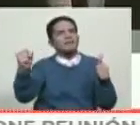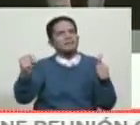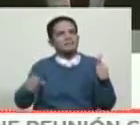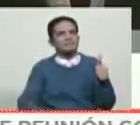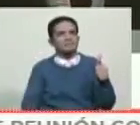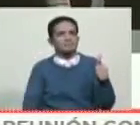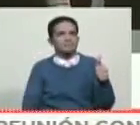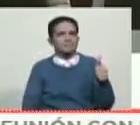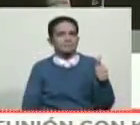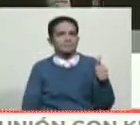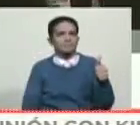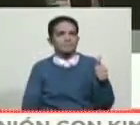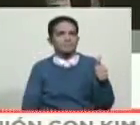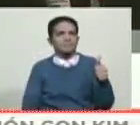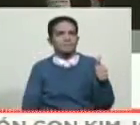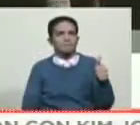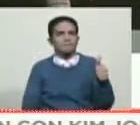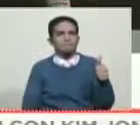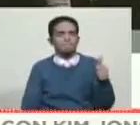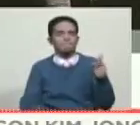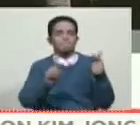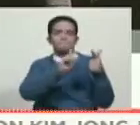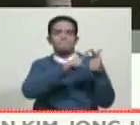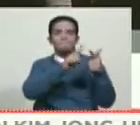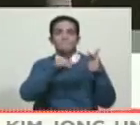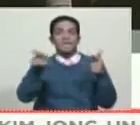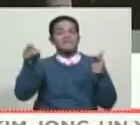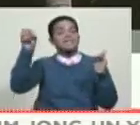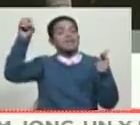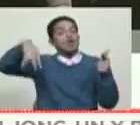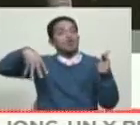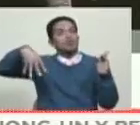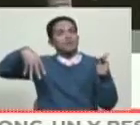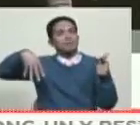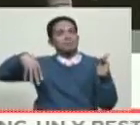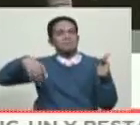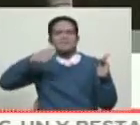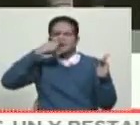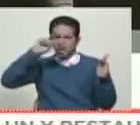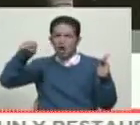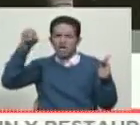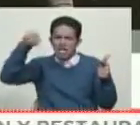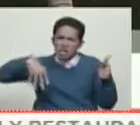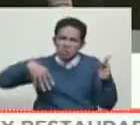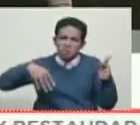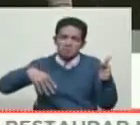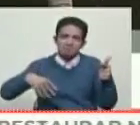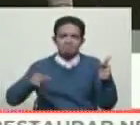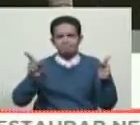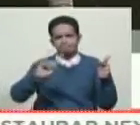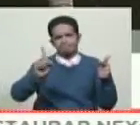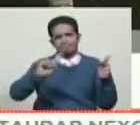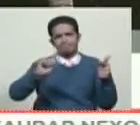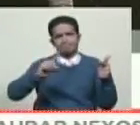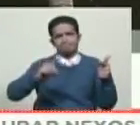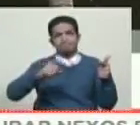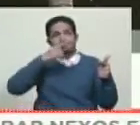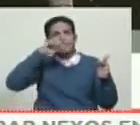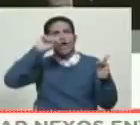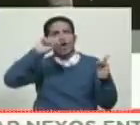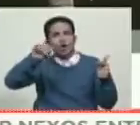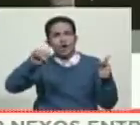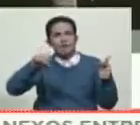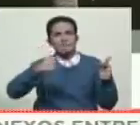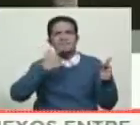Ellos la buscaron. Su renuncia. ¿Nicolás renunció? Nicolás, al contrario, ha dicho